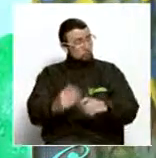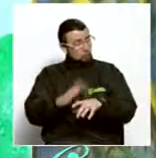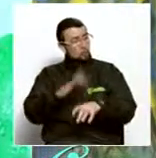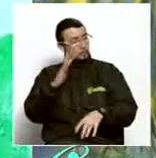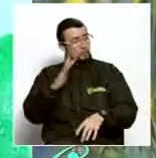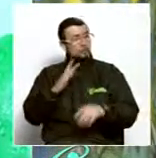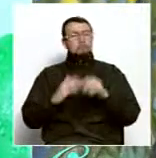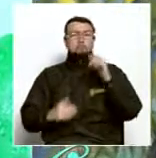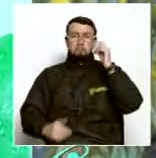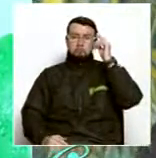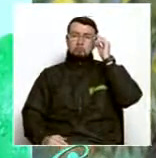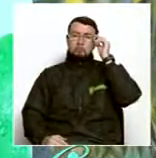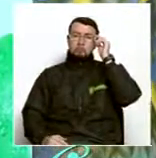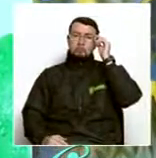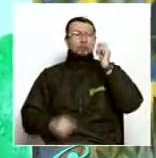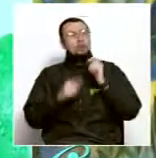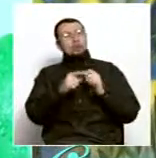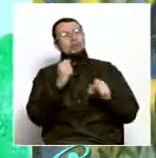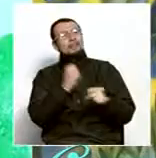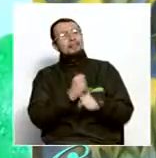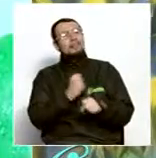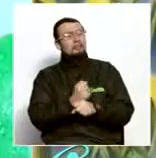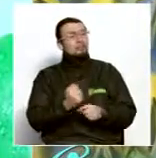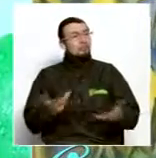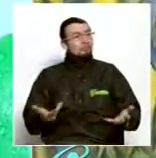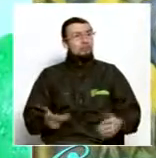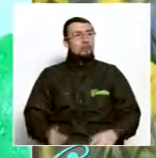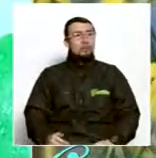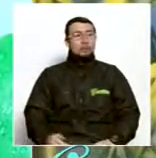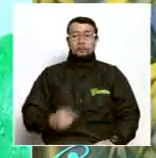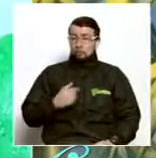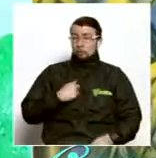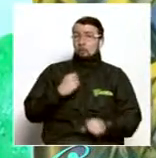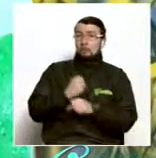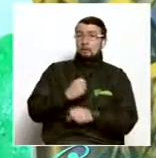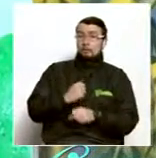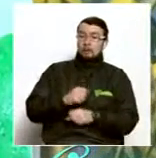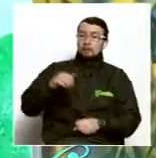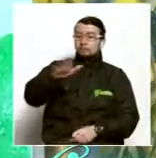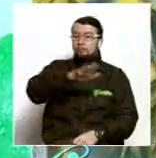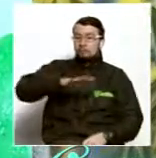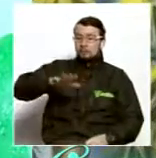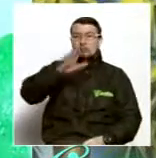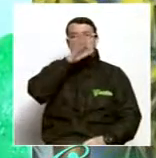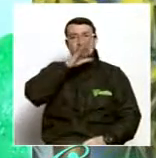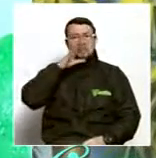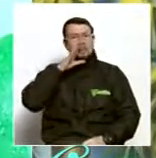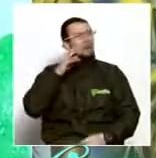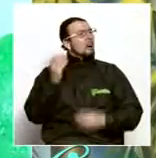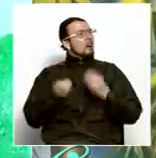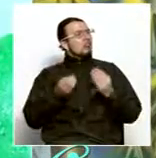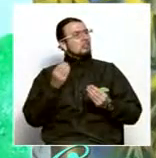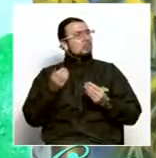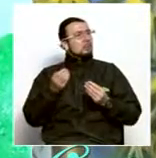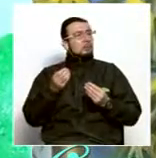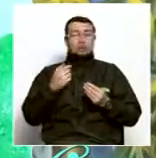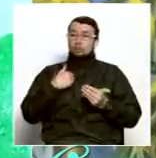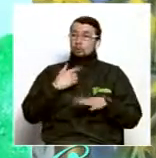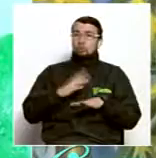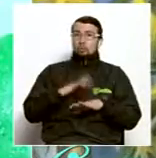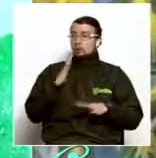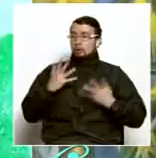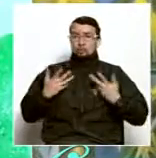Bueno, ¿usted en qué trabaja? Yo trabajo en el campo, en labores del campo. ¿Qué le toca hacer? Me toca hacer de